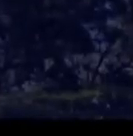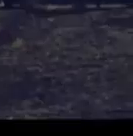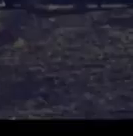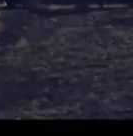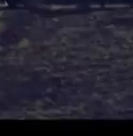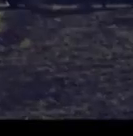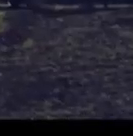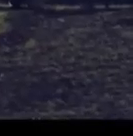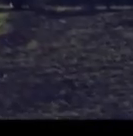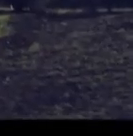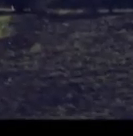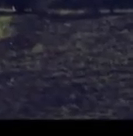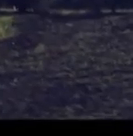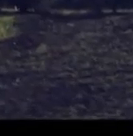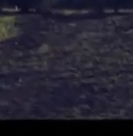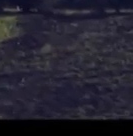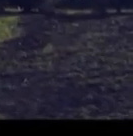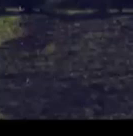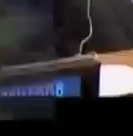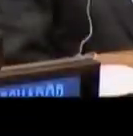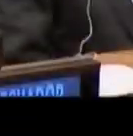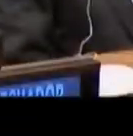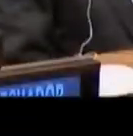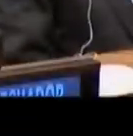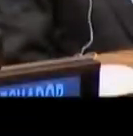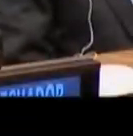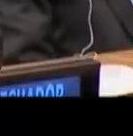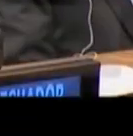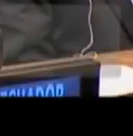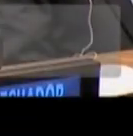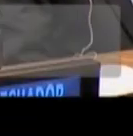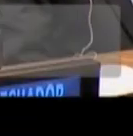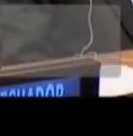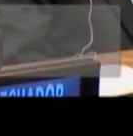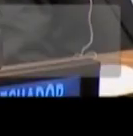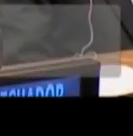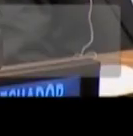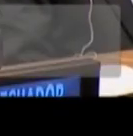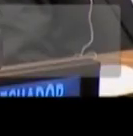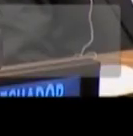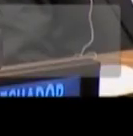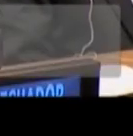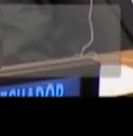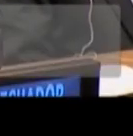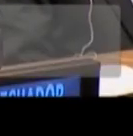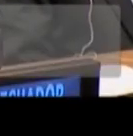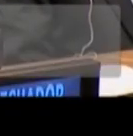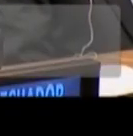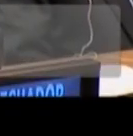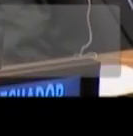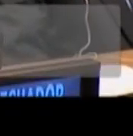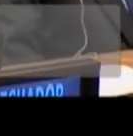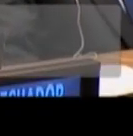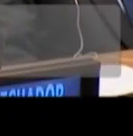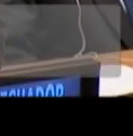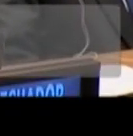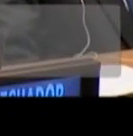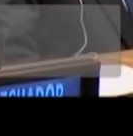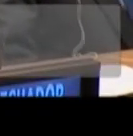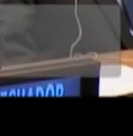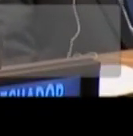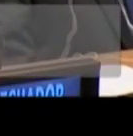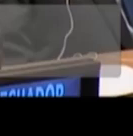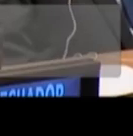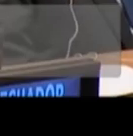agenda del grupo G77 más China. Amigas y amigos del mundo, el orden mundial no solo es injusto, es